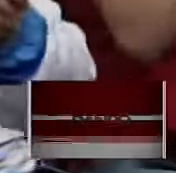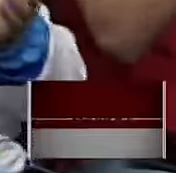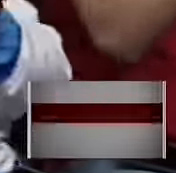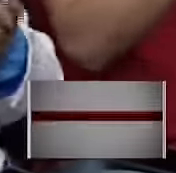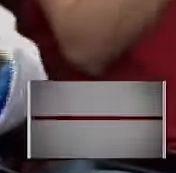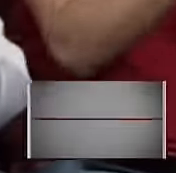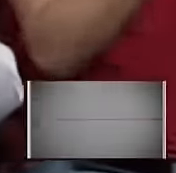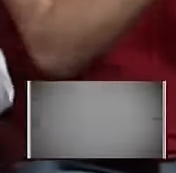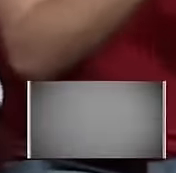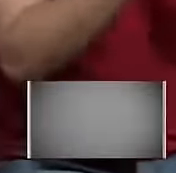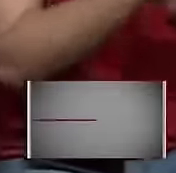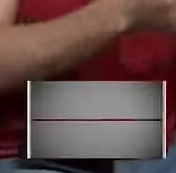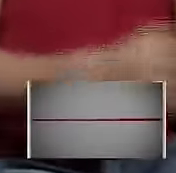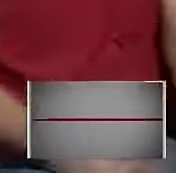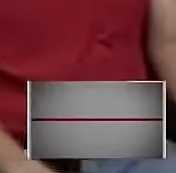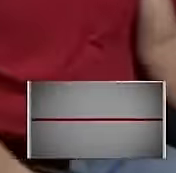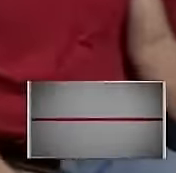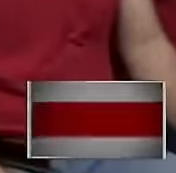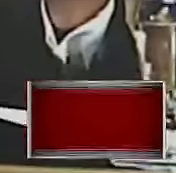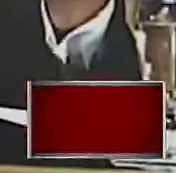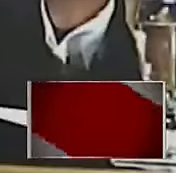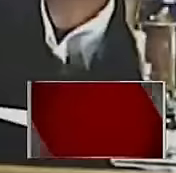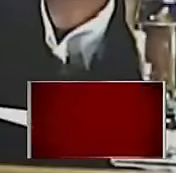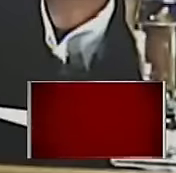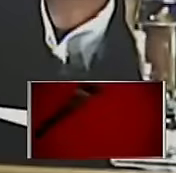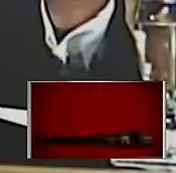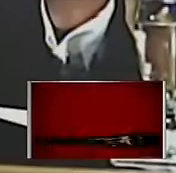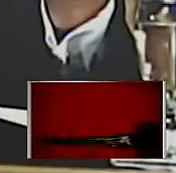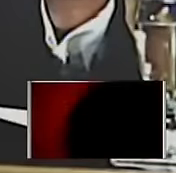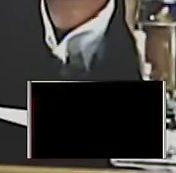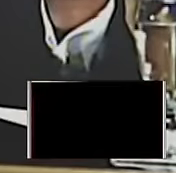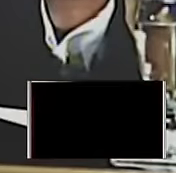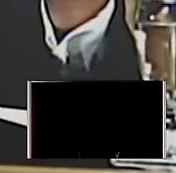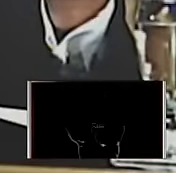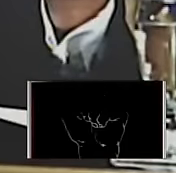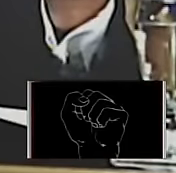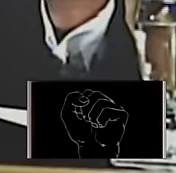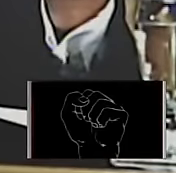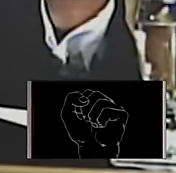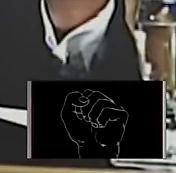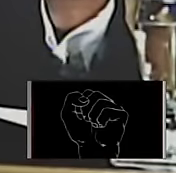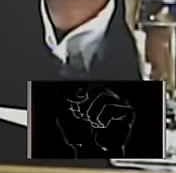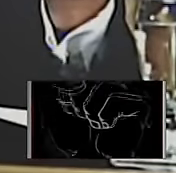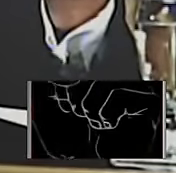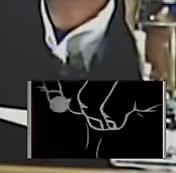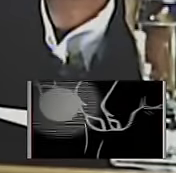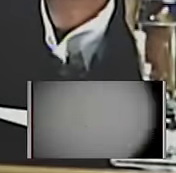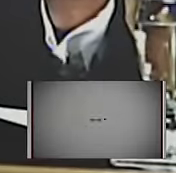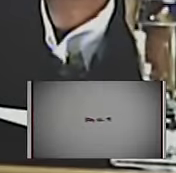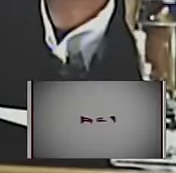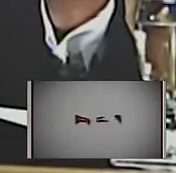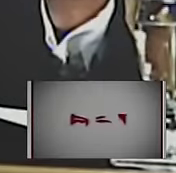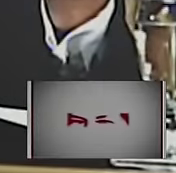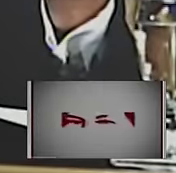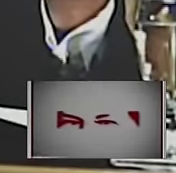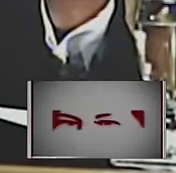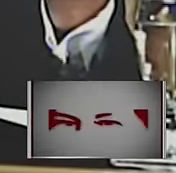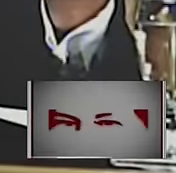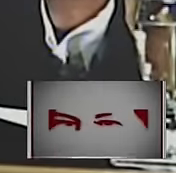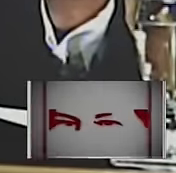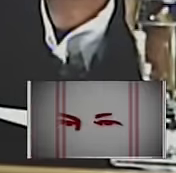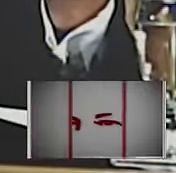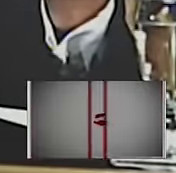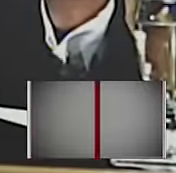Me dijeron que TV también transmite, TV transmite completo el mazo. La iguana no, nos callaron,